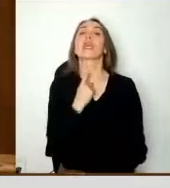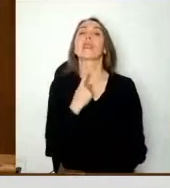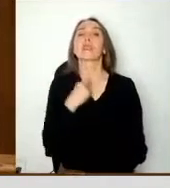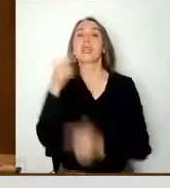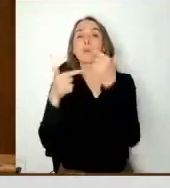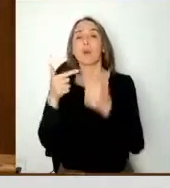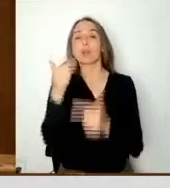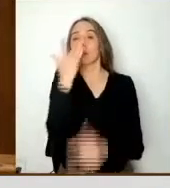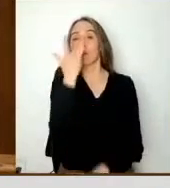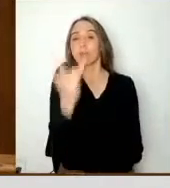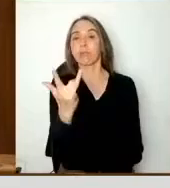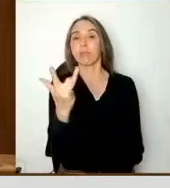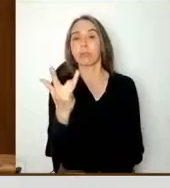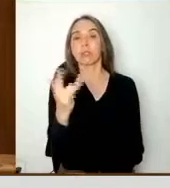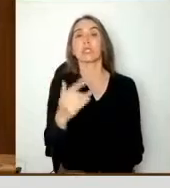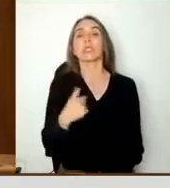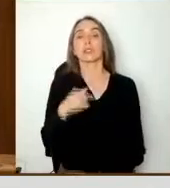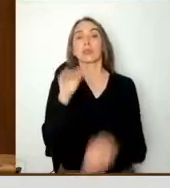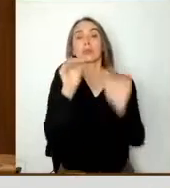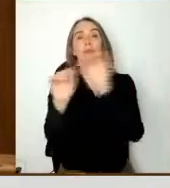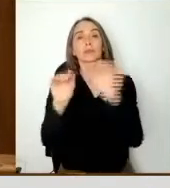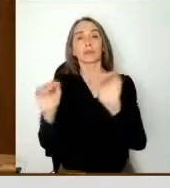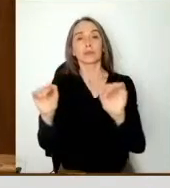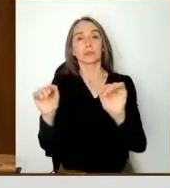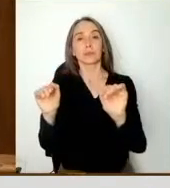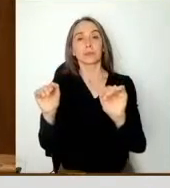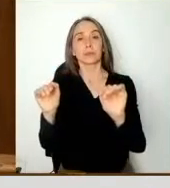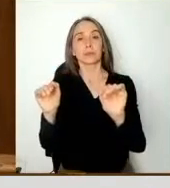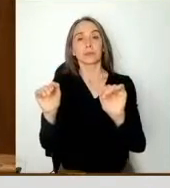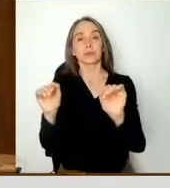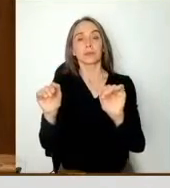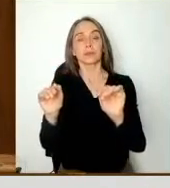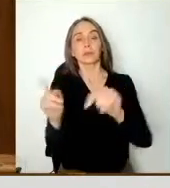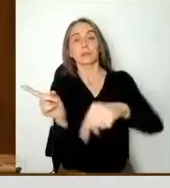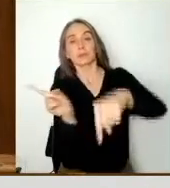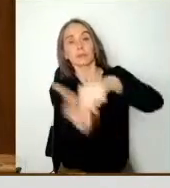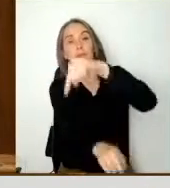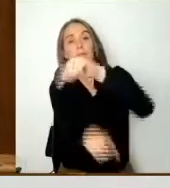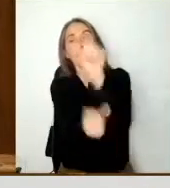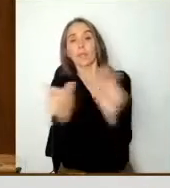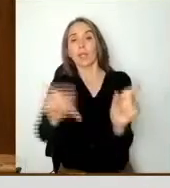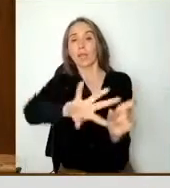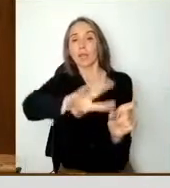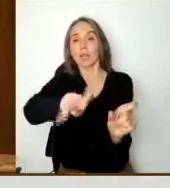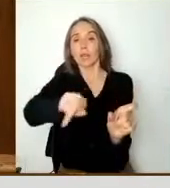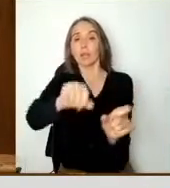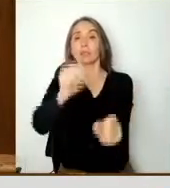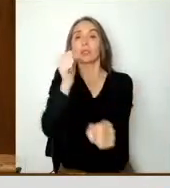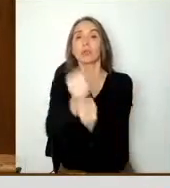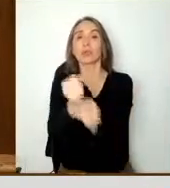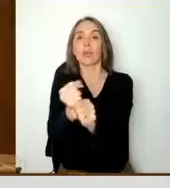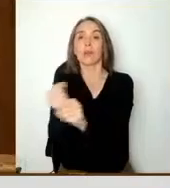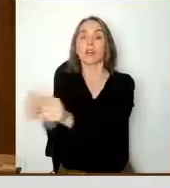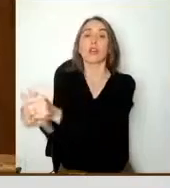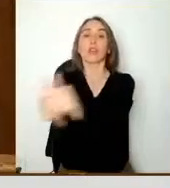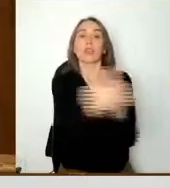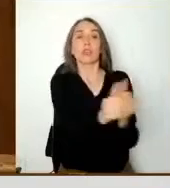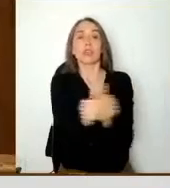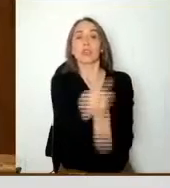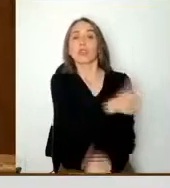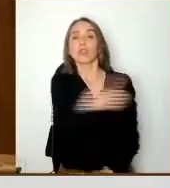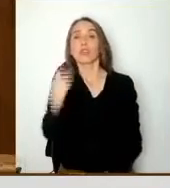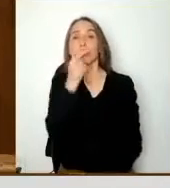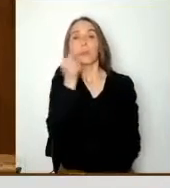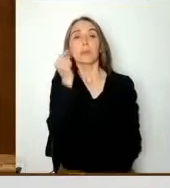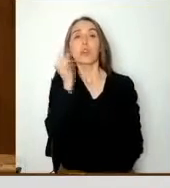yo les hago un llamado a que combatir la delincuencia sea una tarea del conjunto de todas y todos los aquí